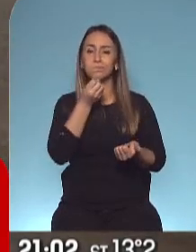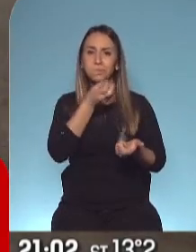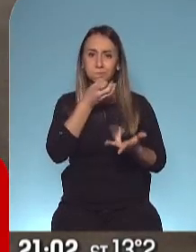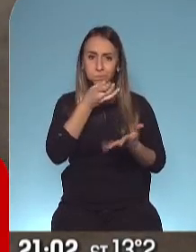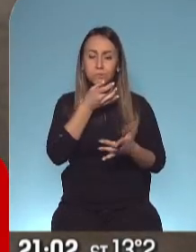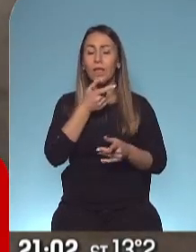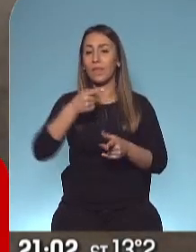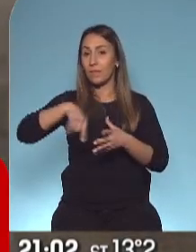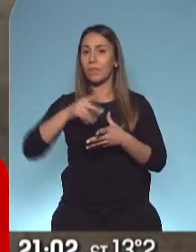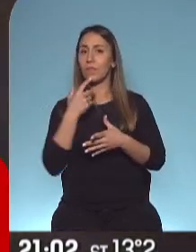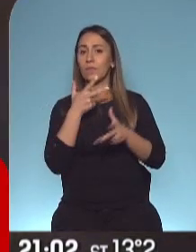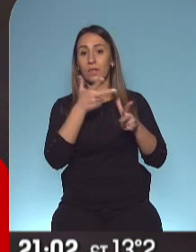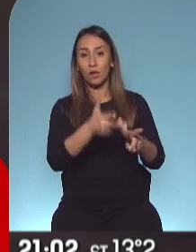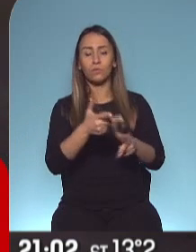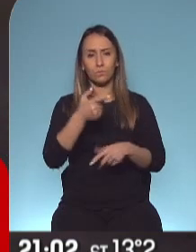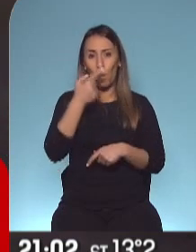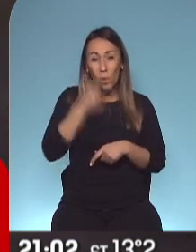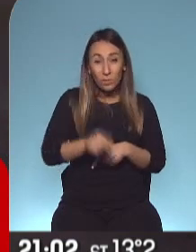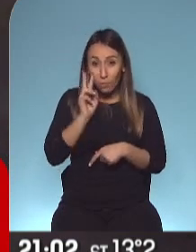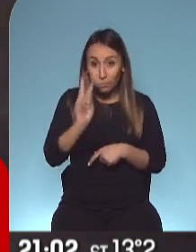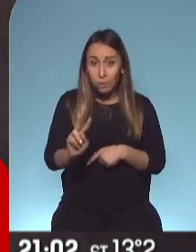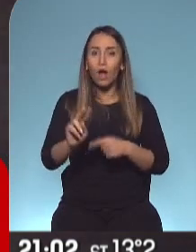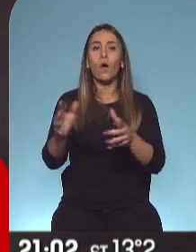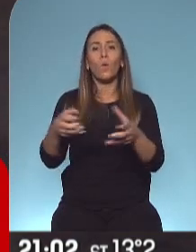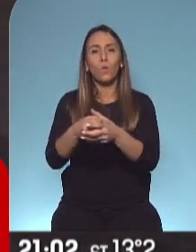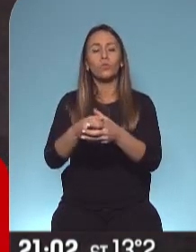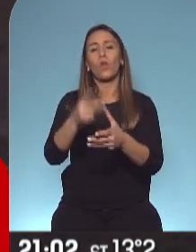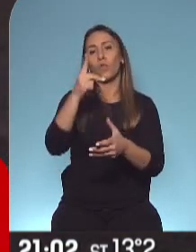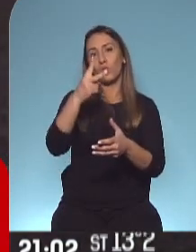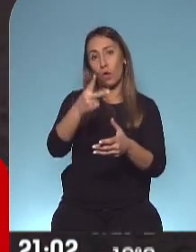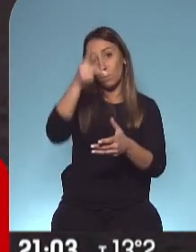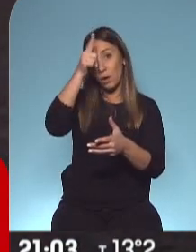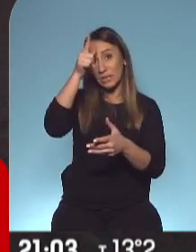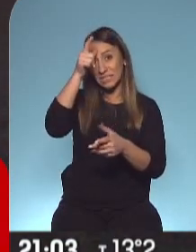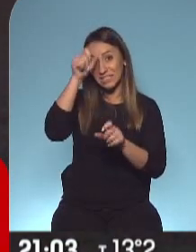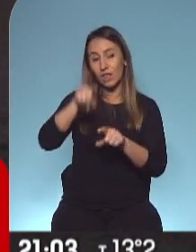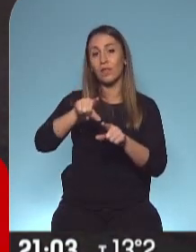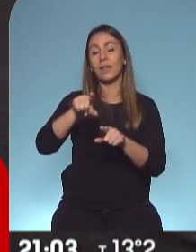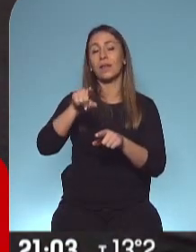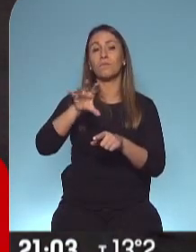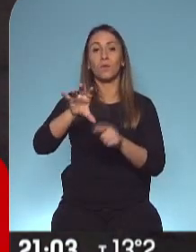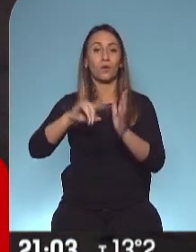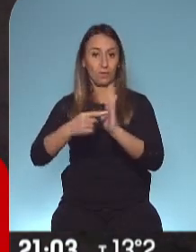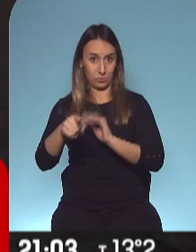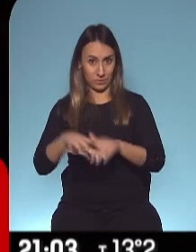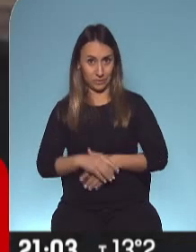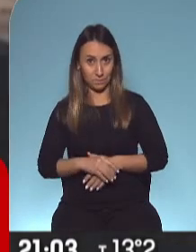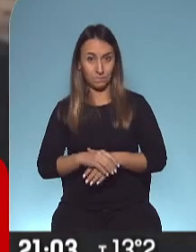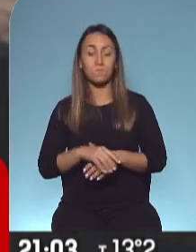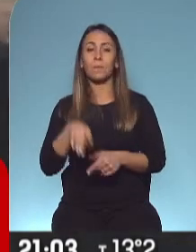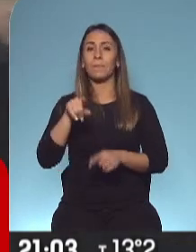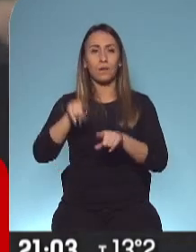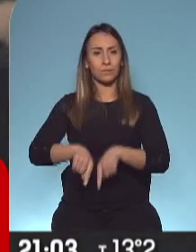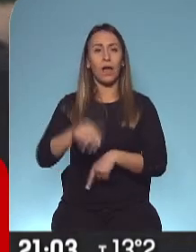fue visto por última vez junto a dos efectivos de la policía bonaerense en un vehículo de dicha fuerza de seguridad. Incluso existe una